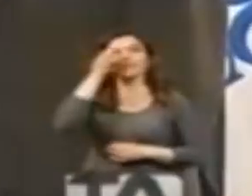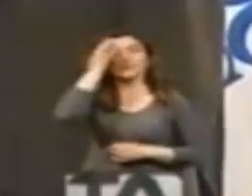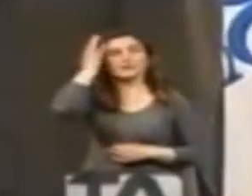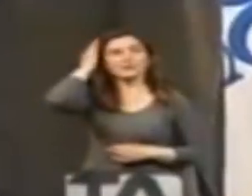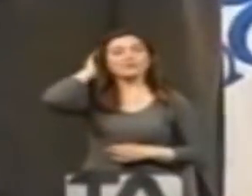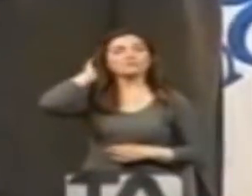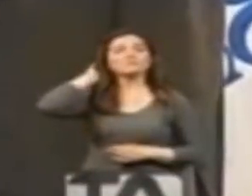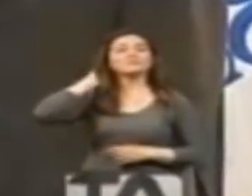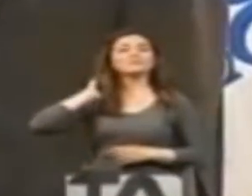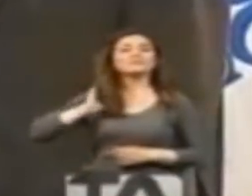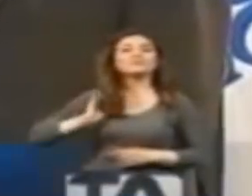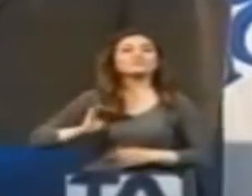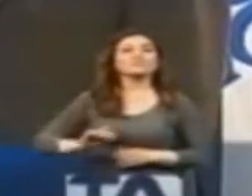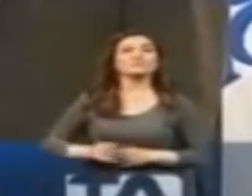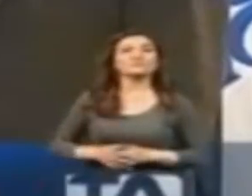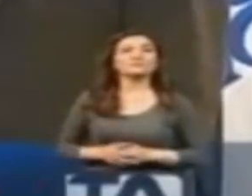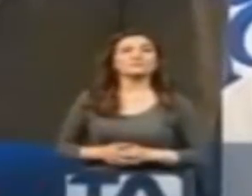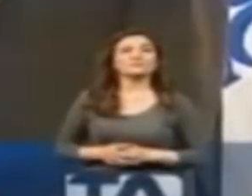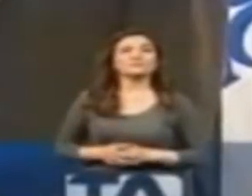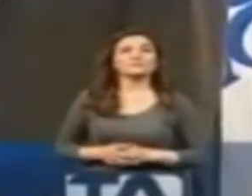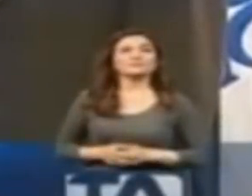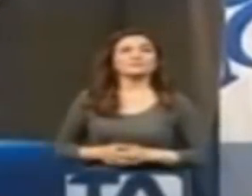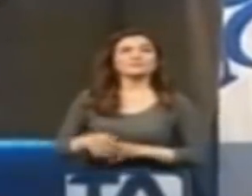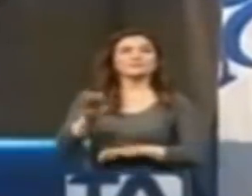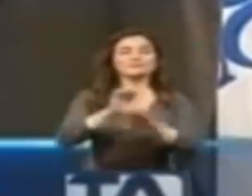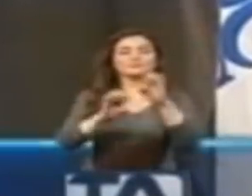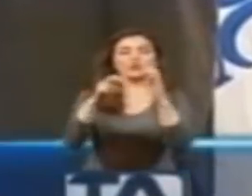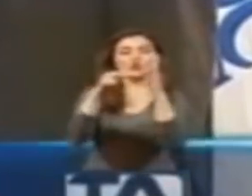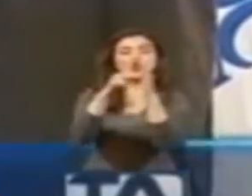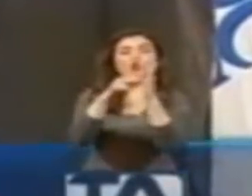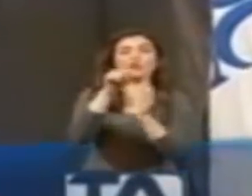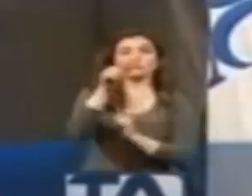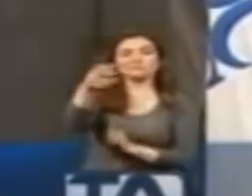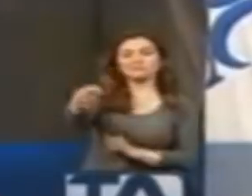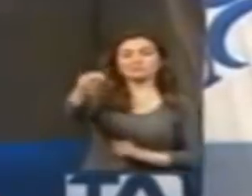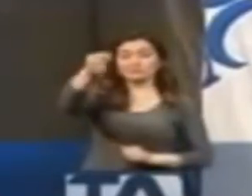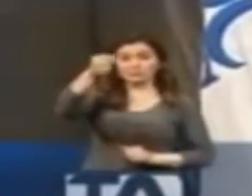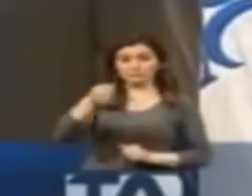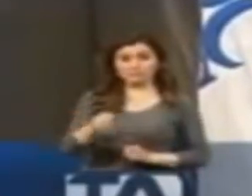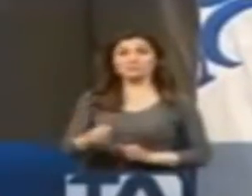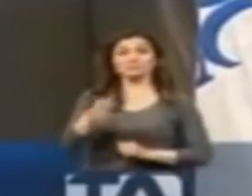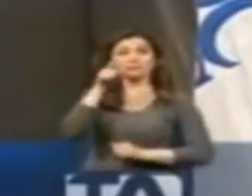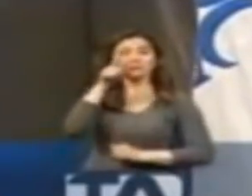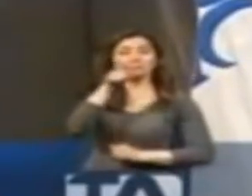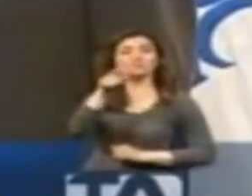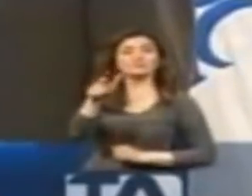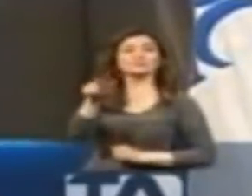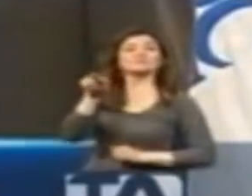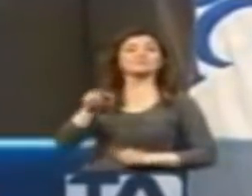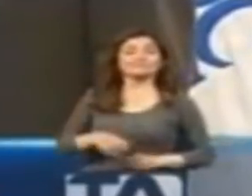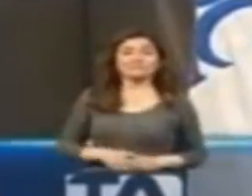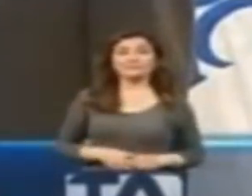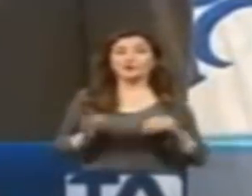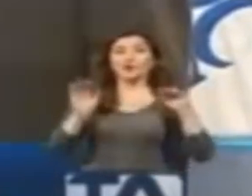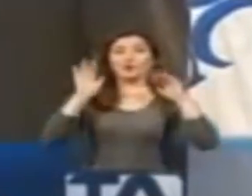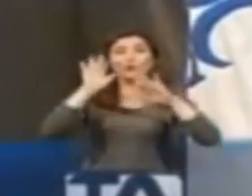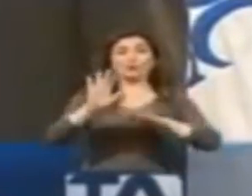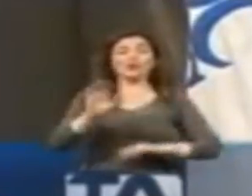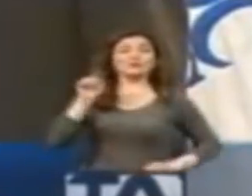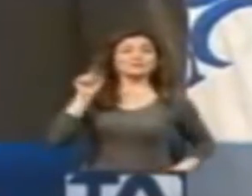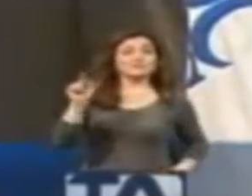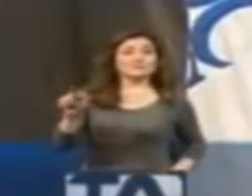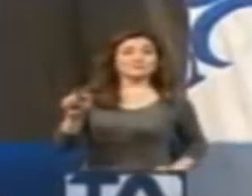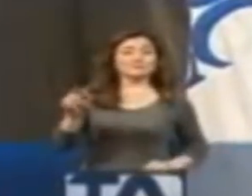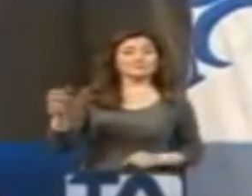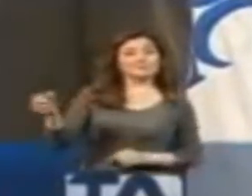designado a una persona que por sus méritos merecía este tan delicado cargo. El juramento de rigor para